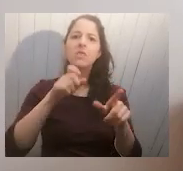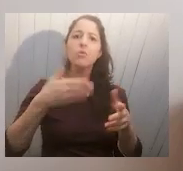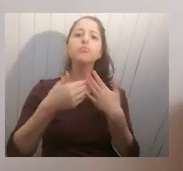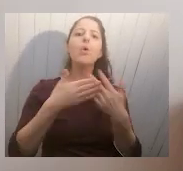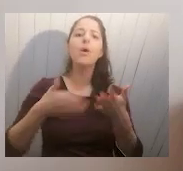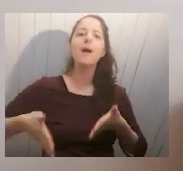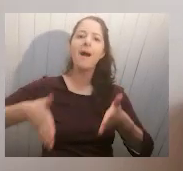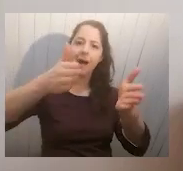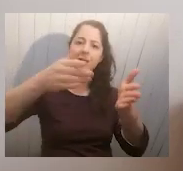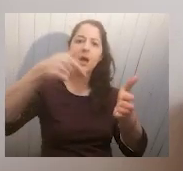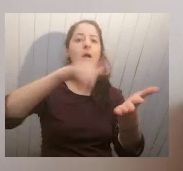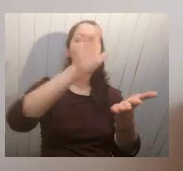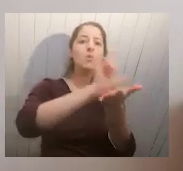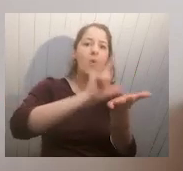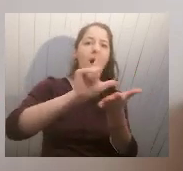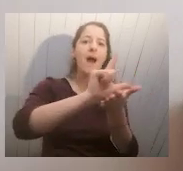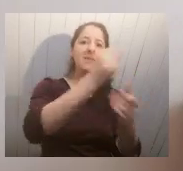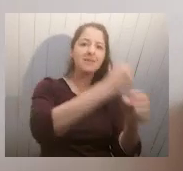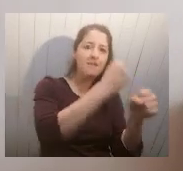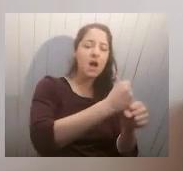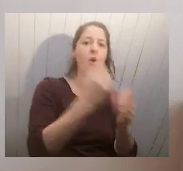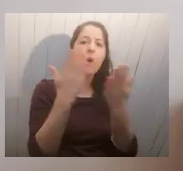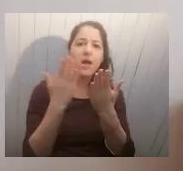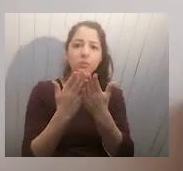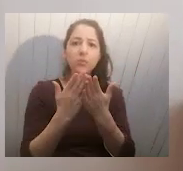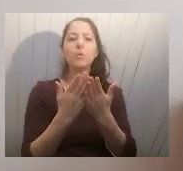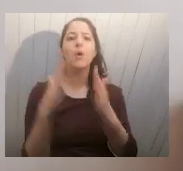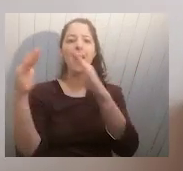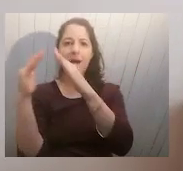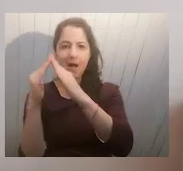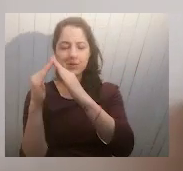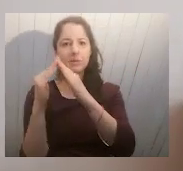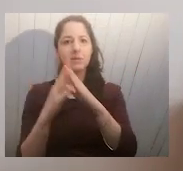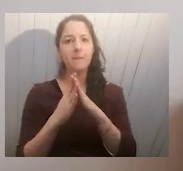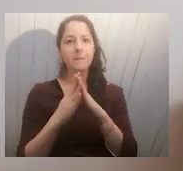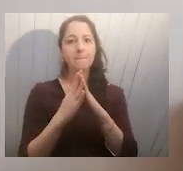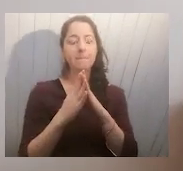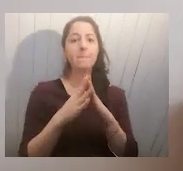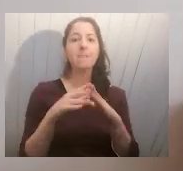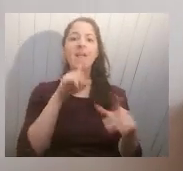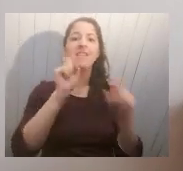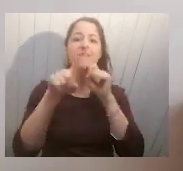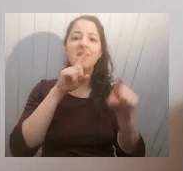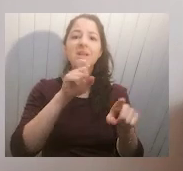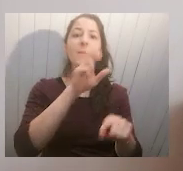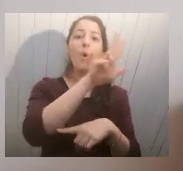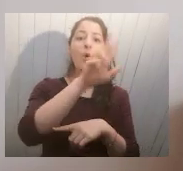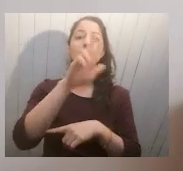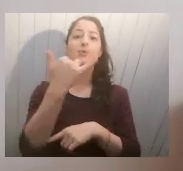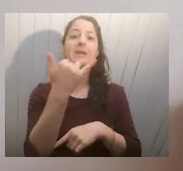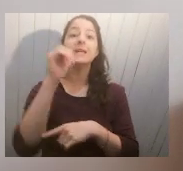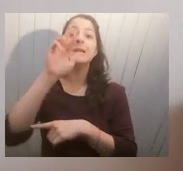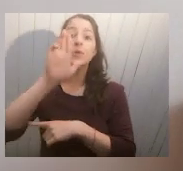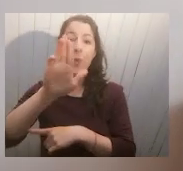Juntas y juntes lo hemos defendido en las calles, en nuestros lugares de trabajo, de estudio, en nuestras